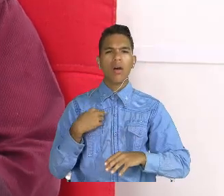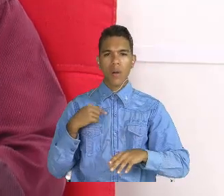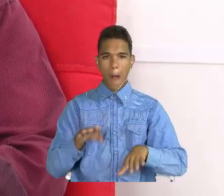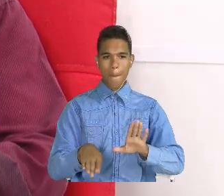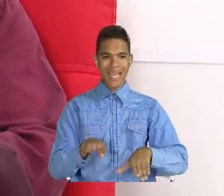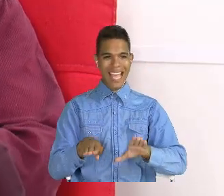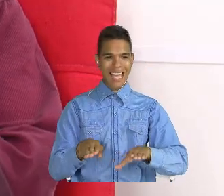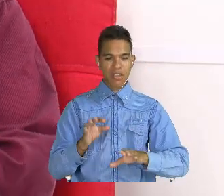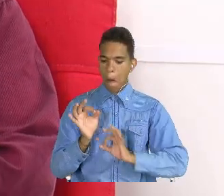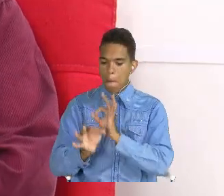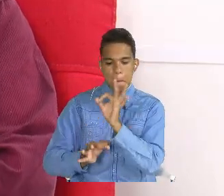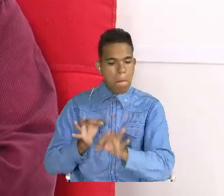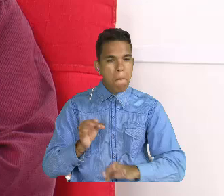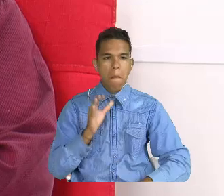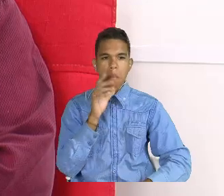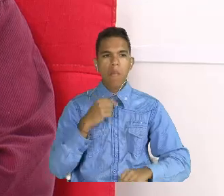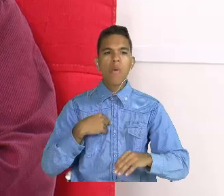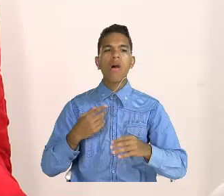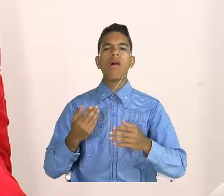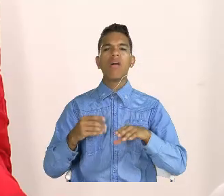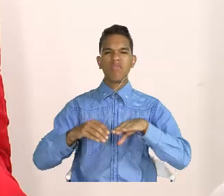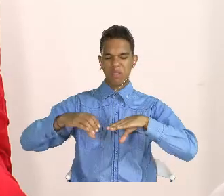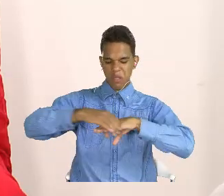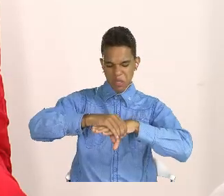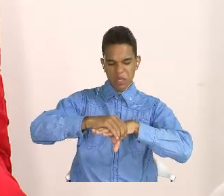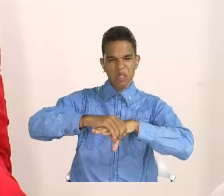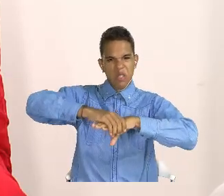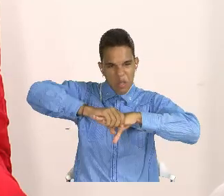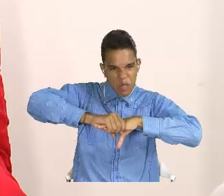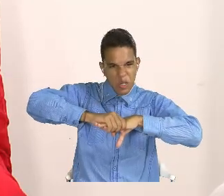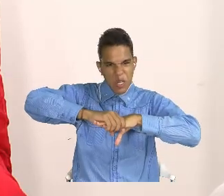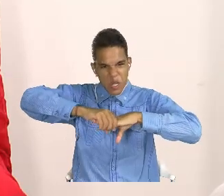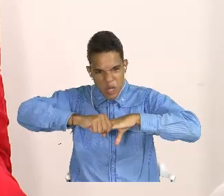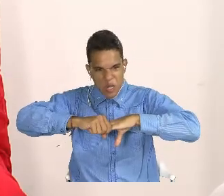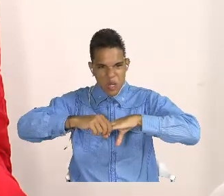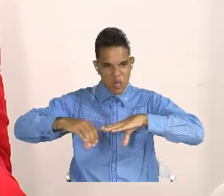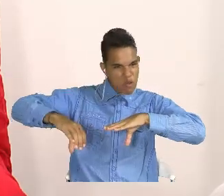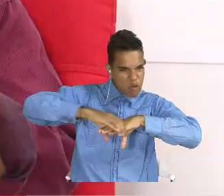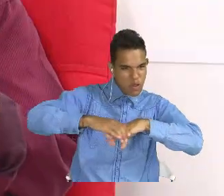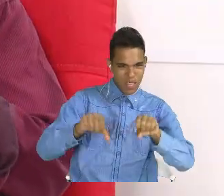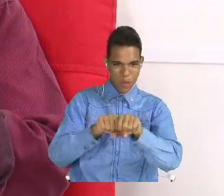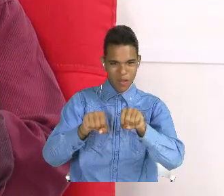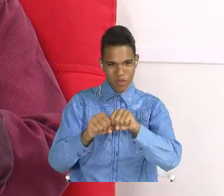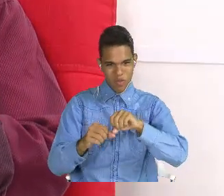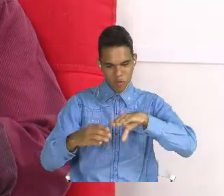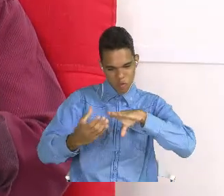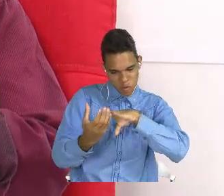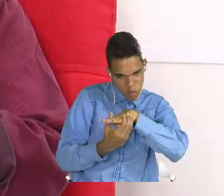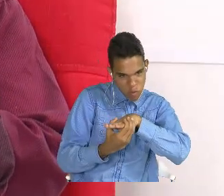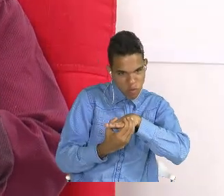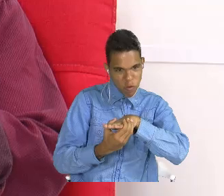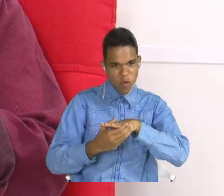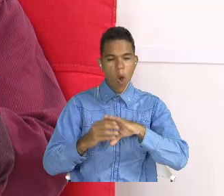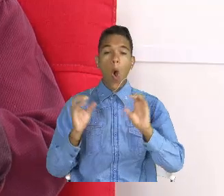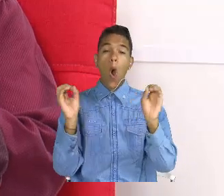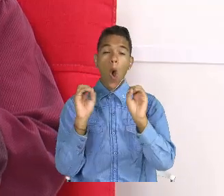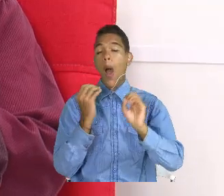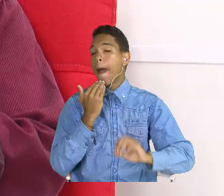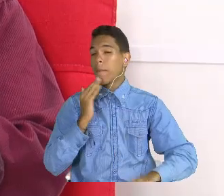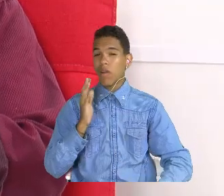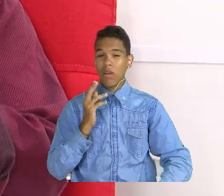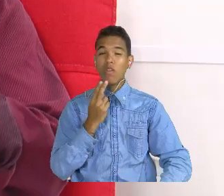a utilizar calzados cerrados, muy ajustados, o incluso cuando ya la diabetes